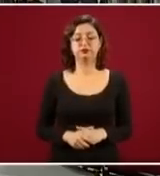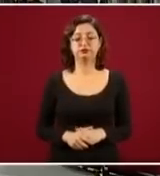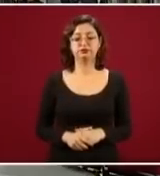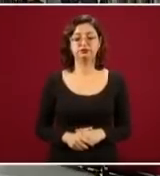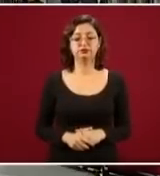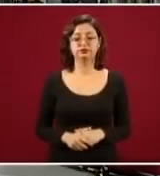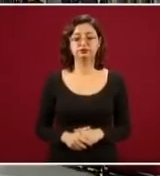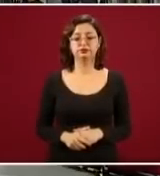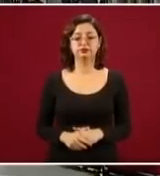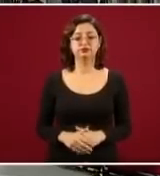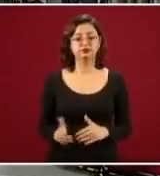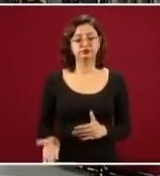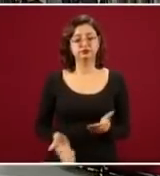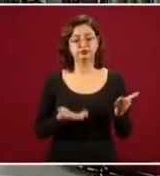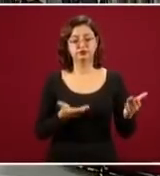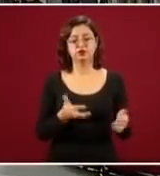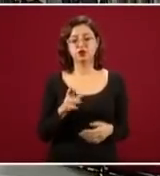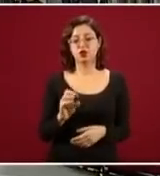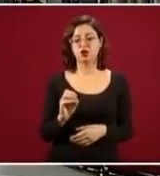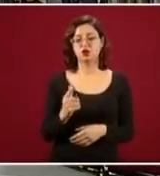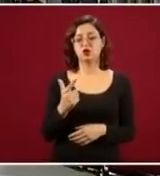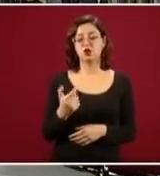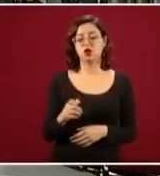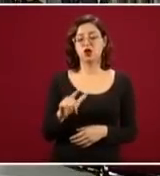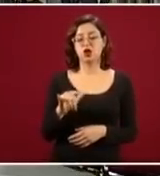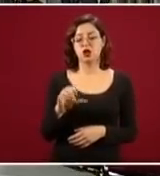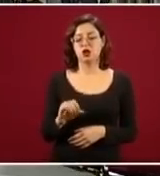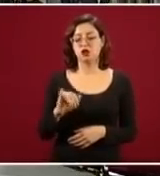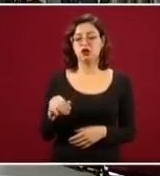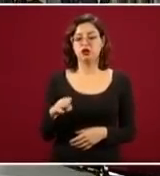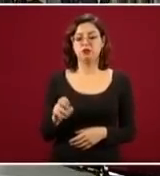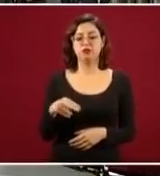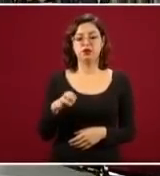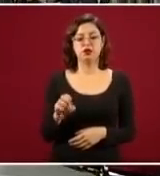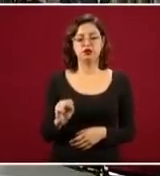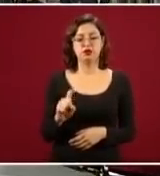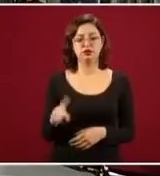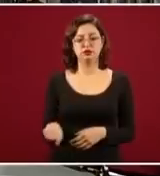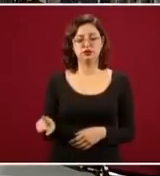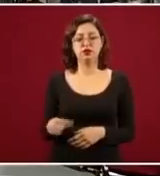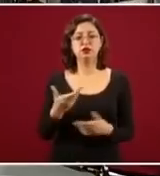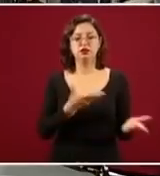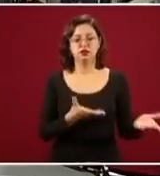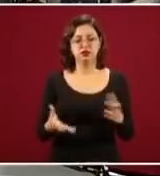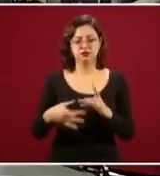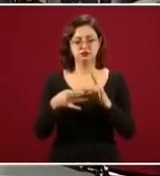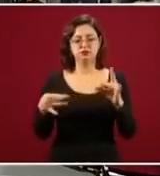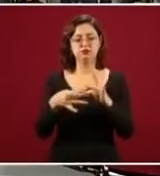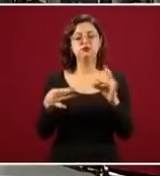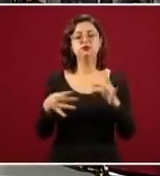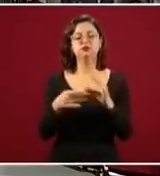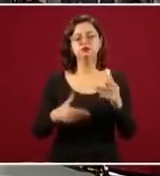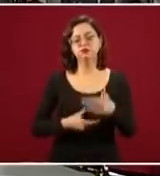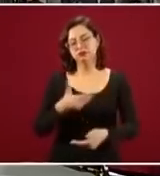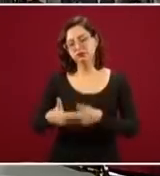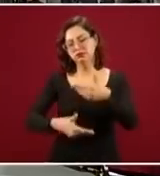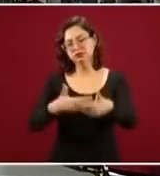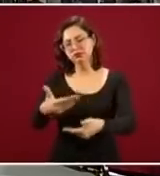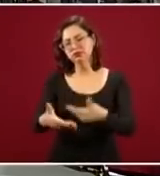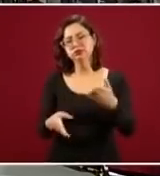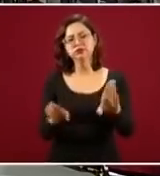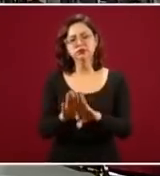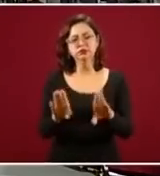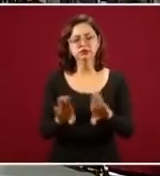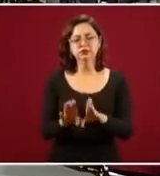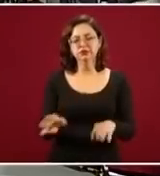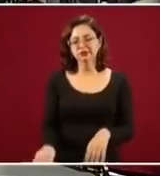Aquí Rogelio Jiménez Pons va a informarles de cómo vamos. Estamos ya